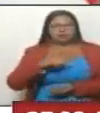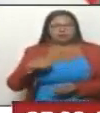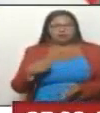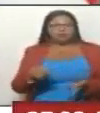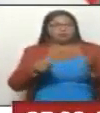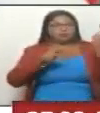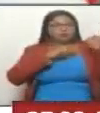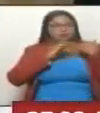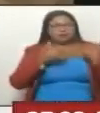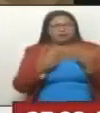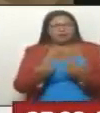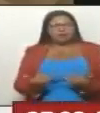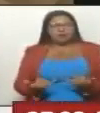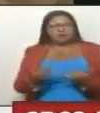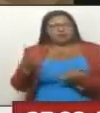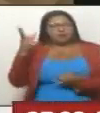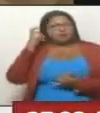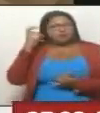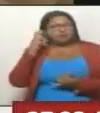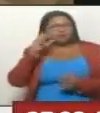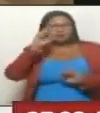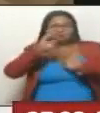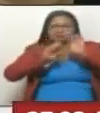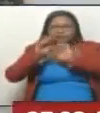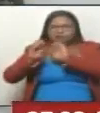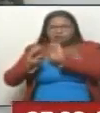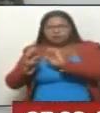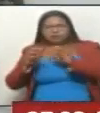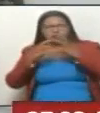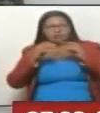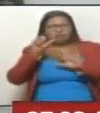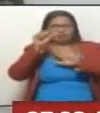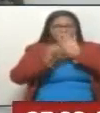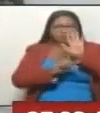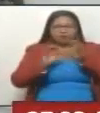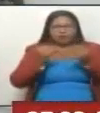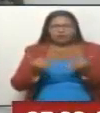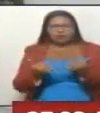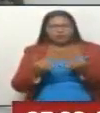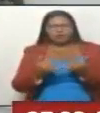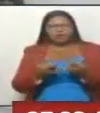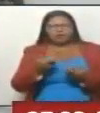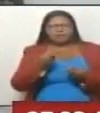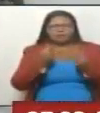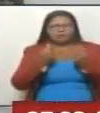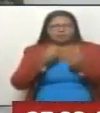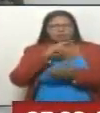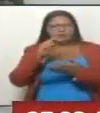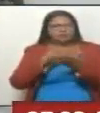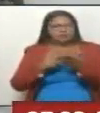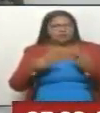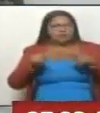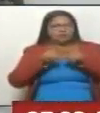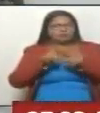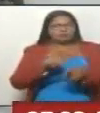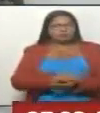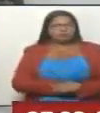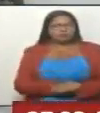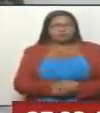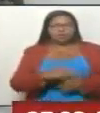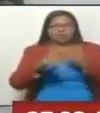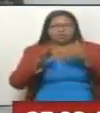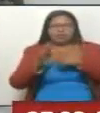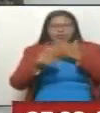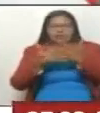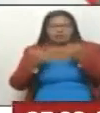responsabilidad de escuchar, de analizar, de evaluar todo lo que tiene que ver con el presupuesto nacional. Ahora es distinto,